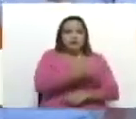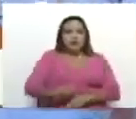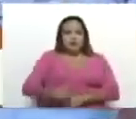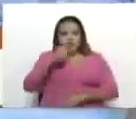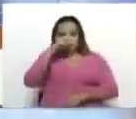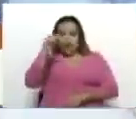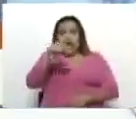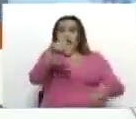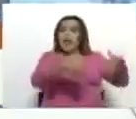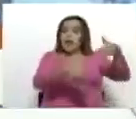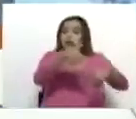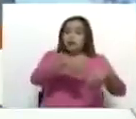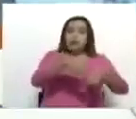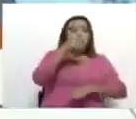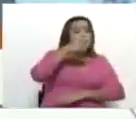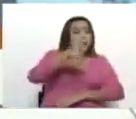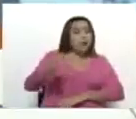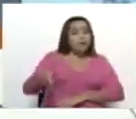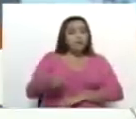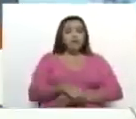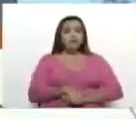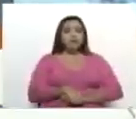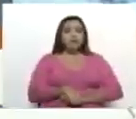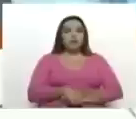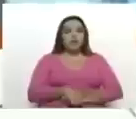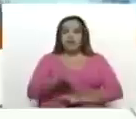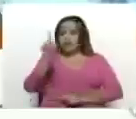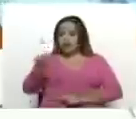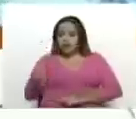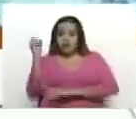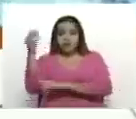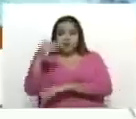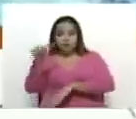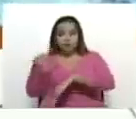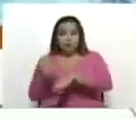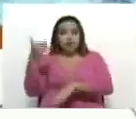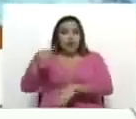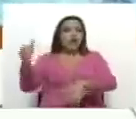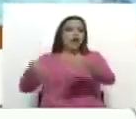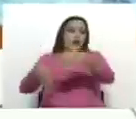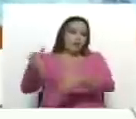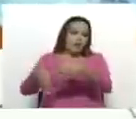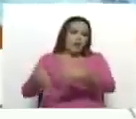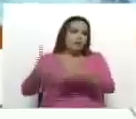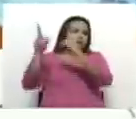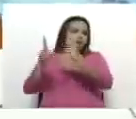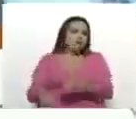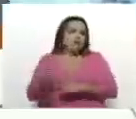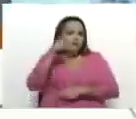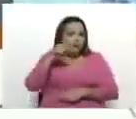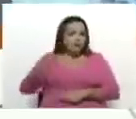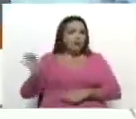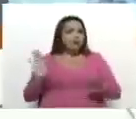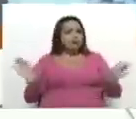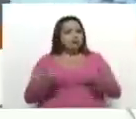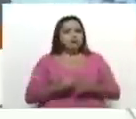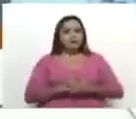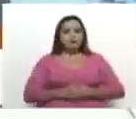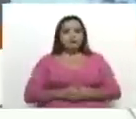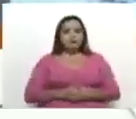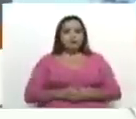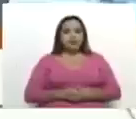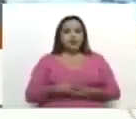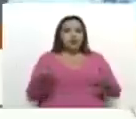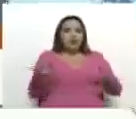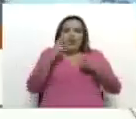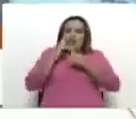electo por el voto del pueblo y ese parlamento que también había sido electo por el voto del pueblo Cuál